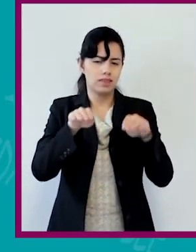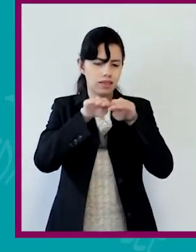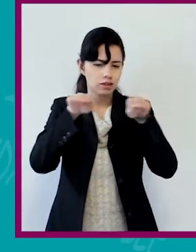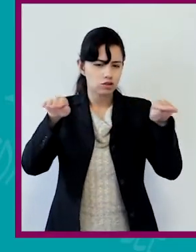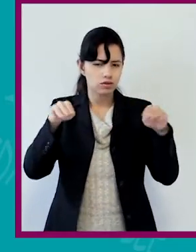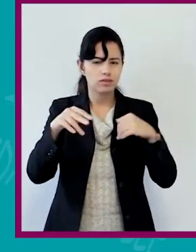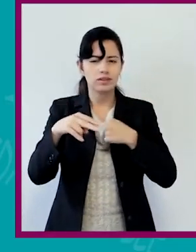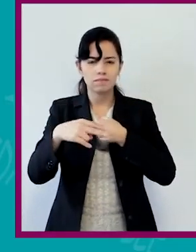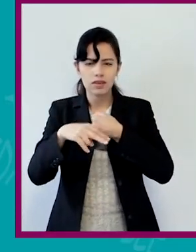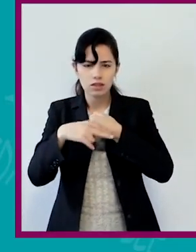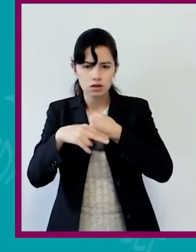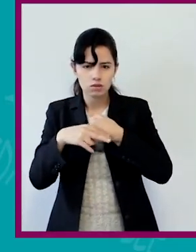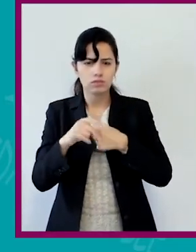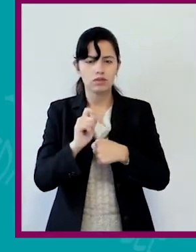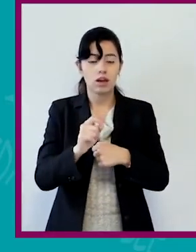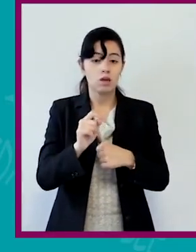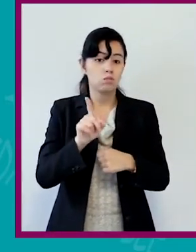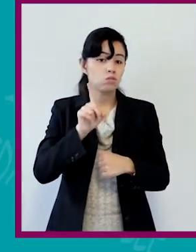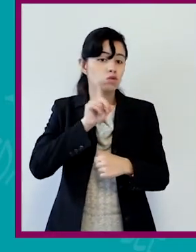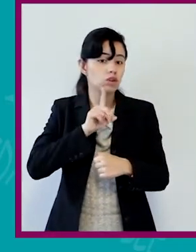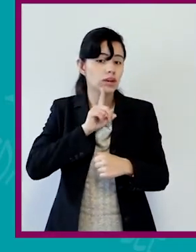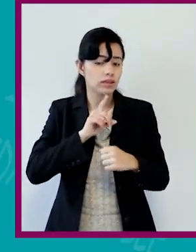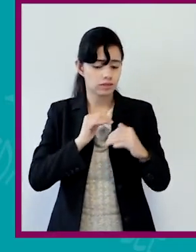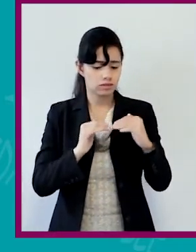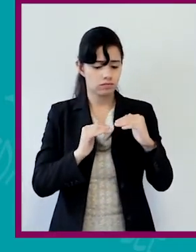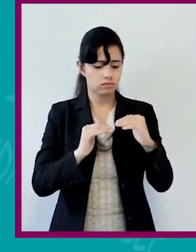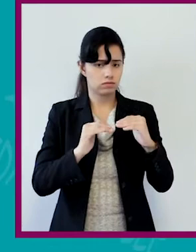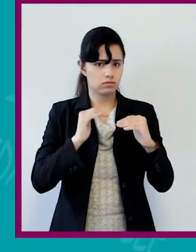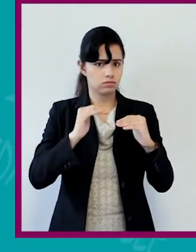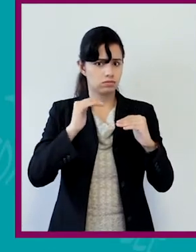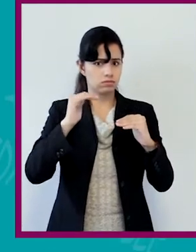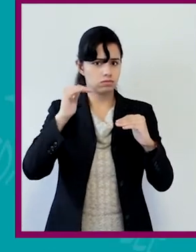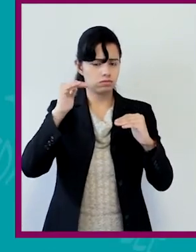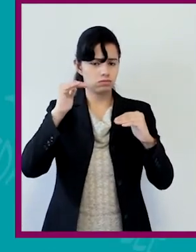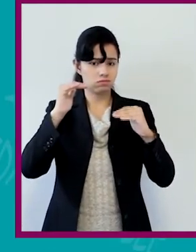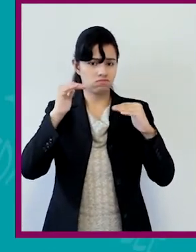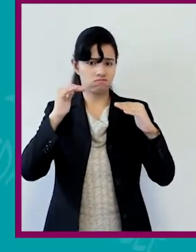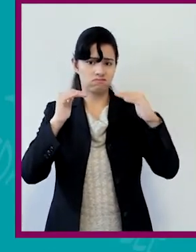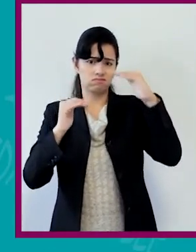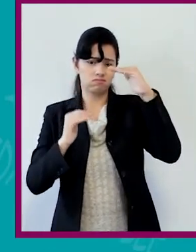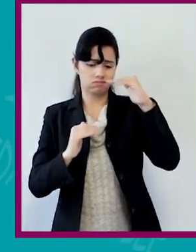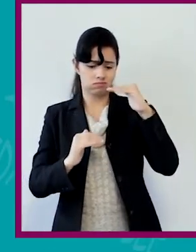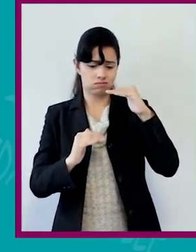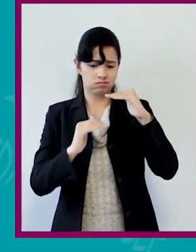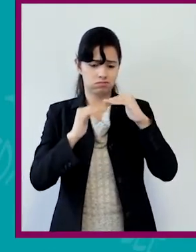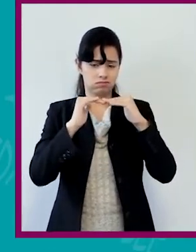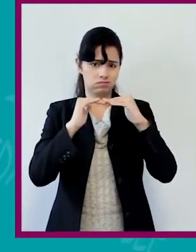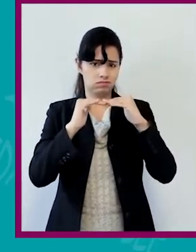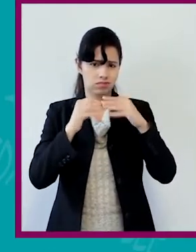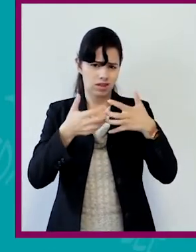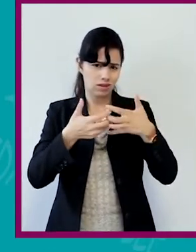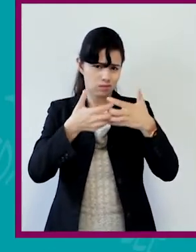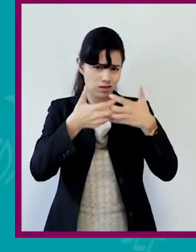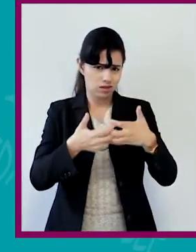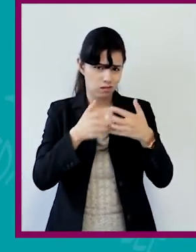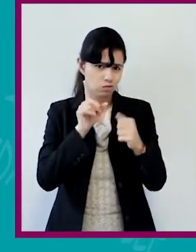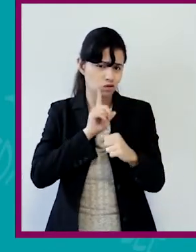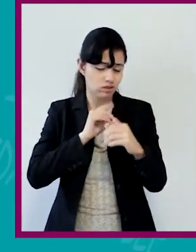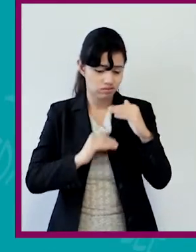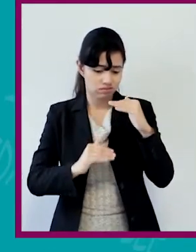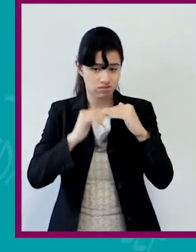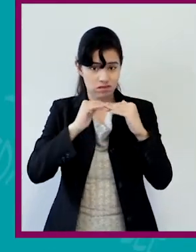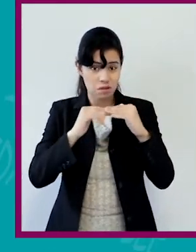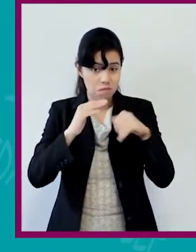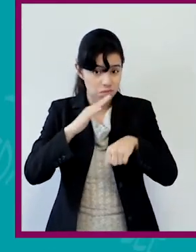es decir, las mujeres van ascendiendo hasta un determinado nivel en el escalafón empresarial